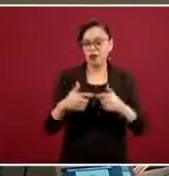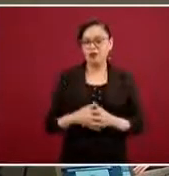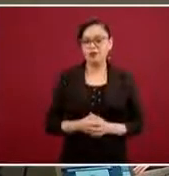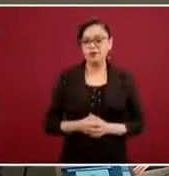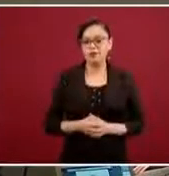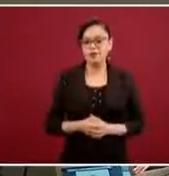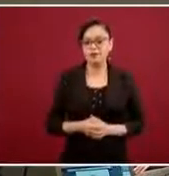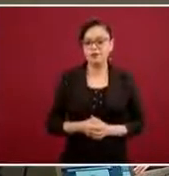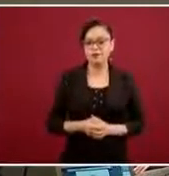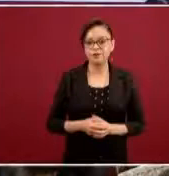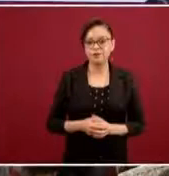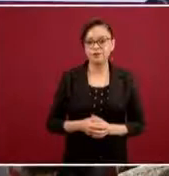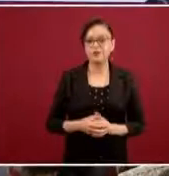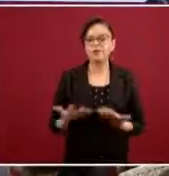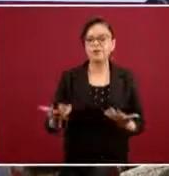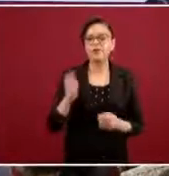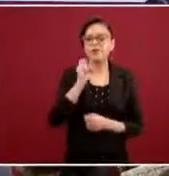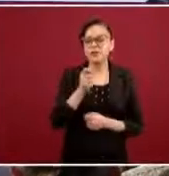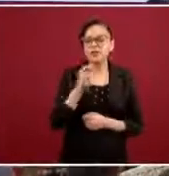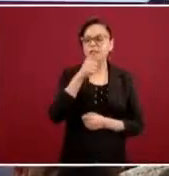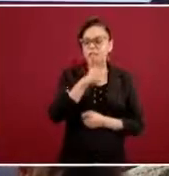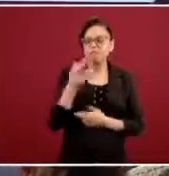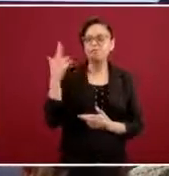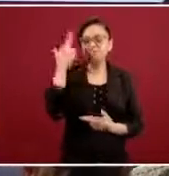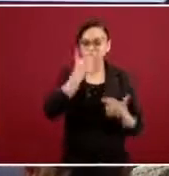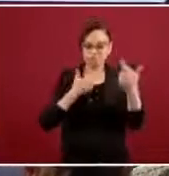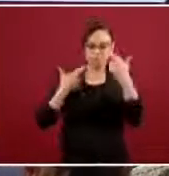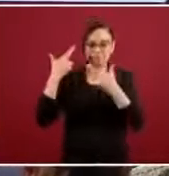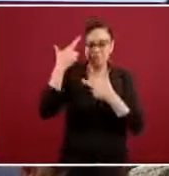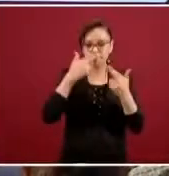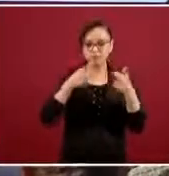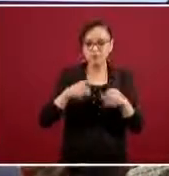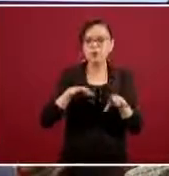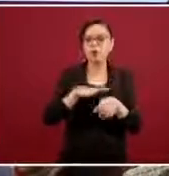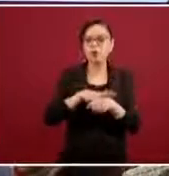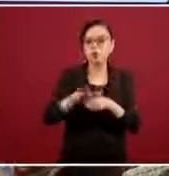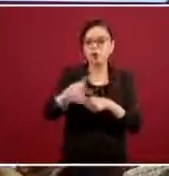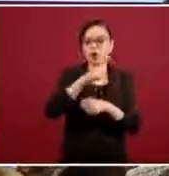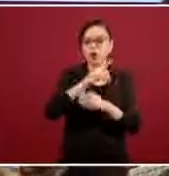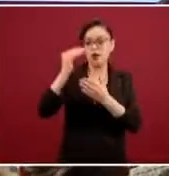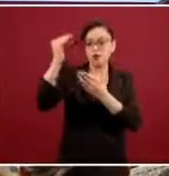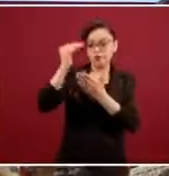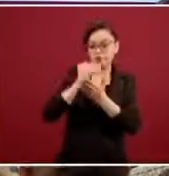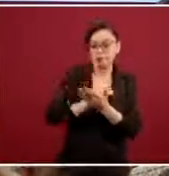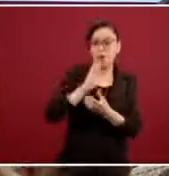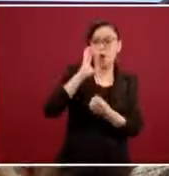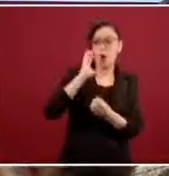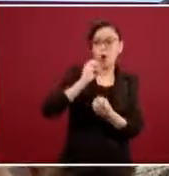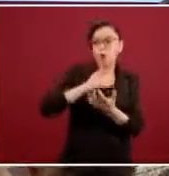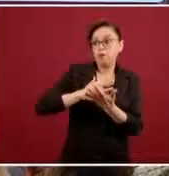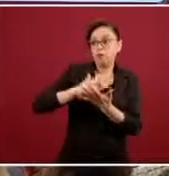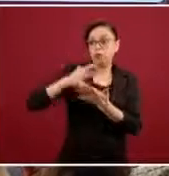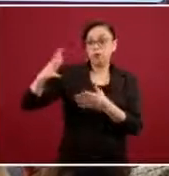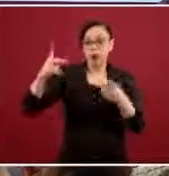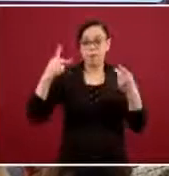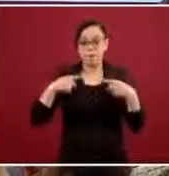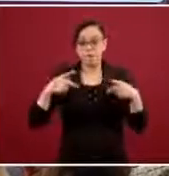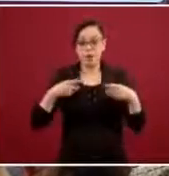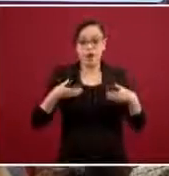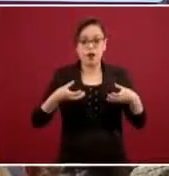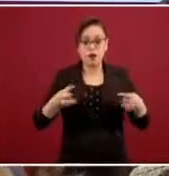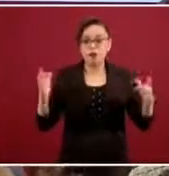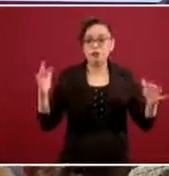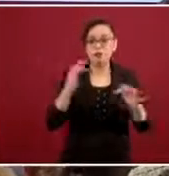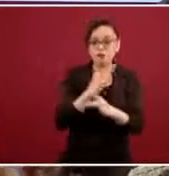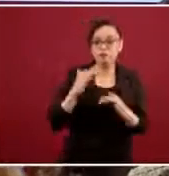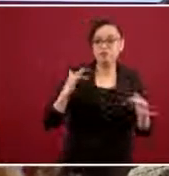para revisar cuál ha sido la disminución o incremento de la movilidad de la comunidad a través